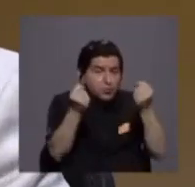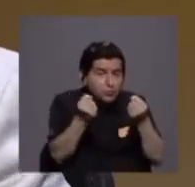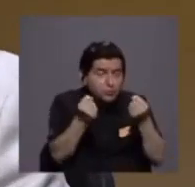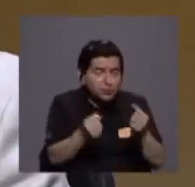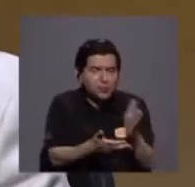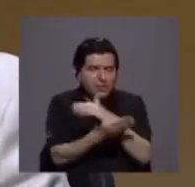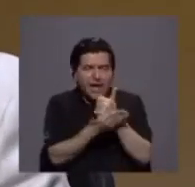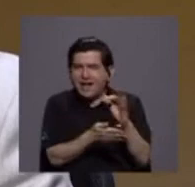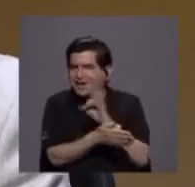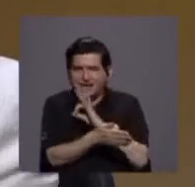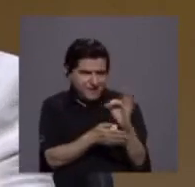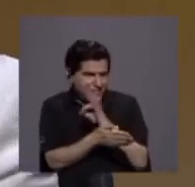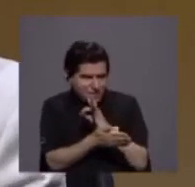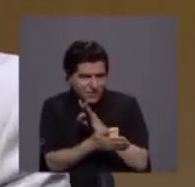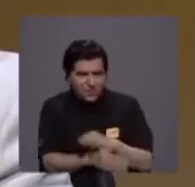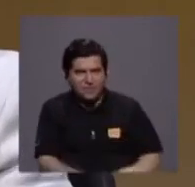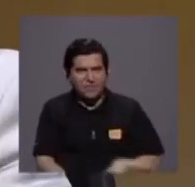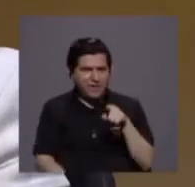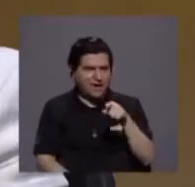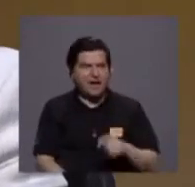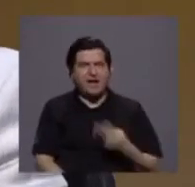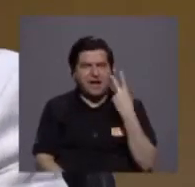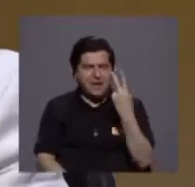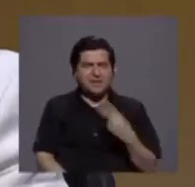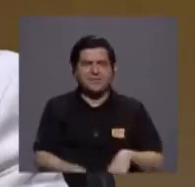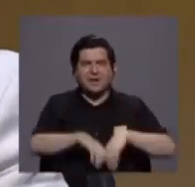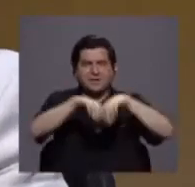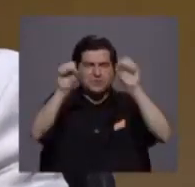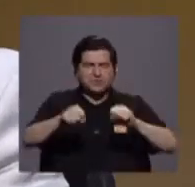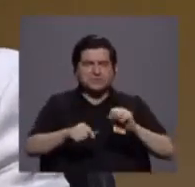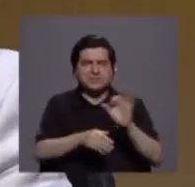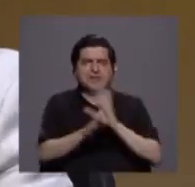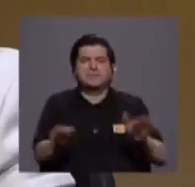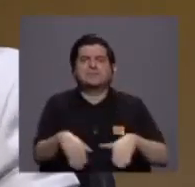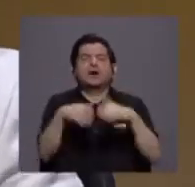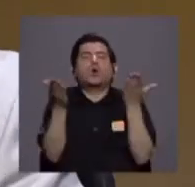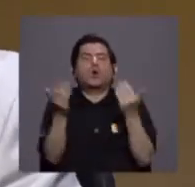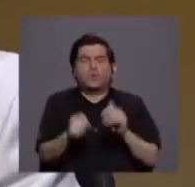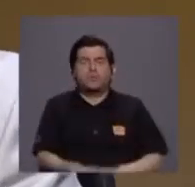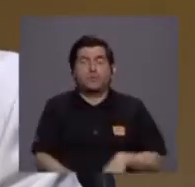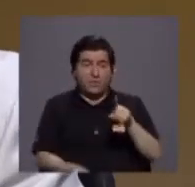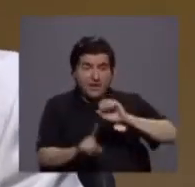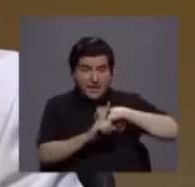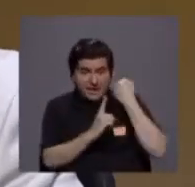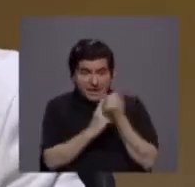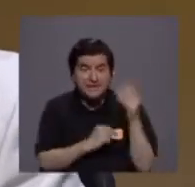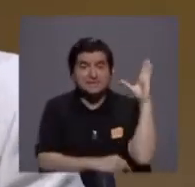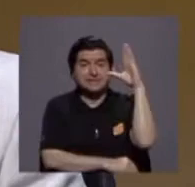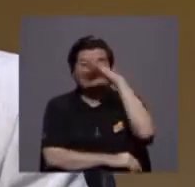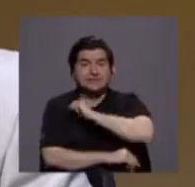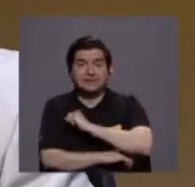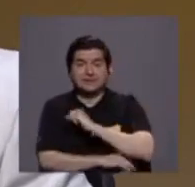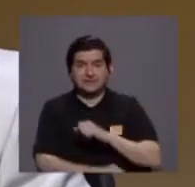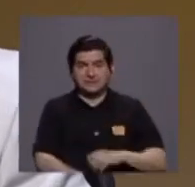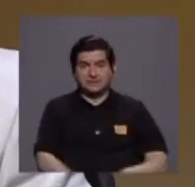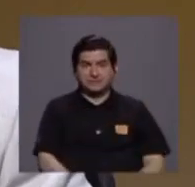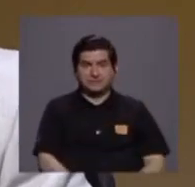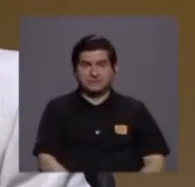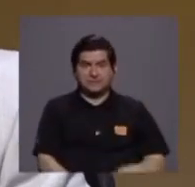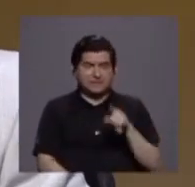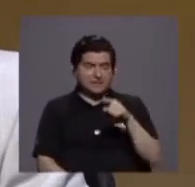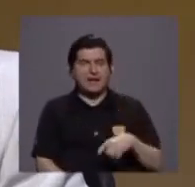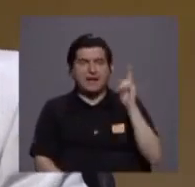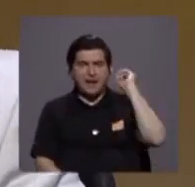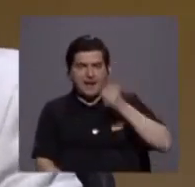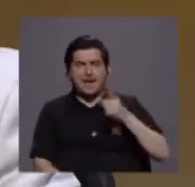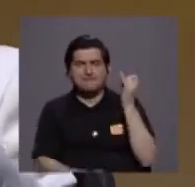quiebra o algo no funciona, vemos cómo es que funciona el sistema. Y en esas dislocaciones nos vamos dando cuenta dónde vienen los